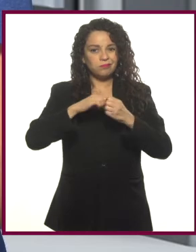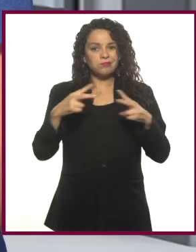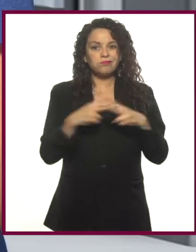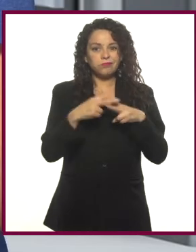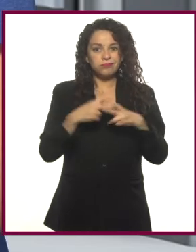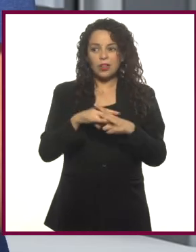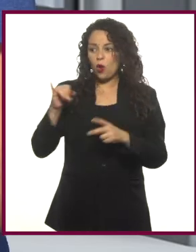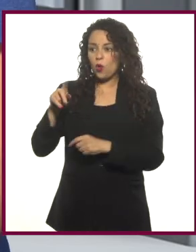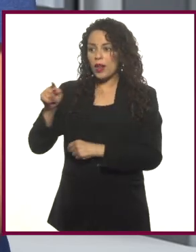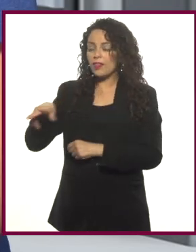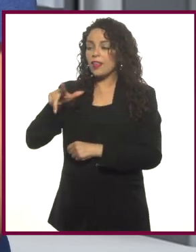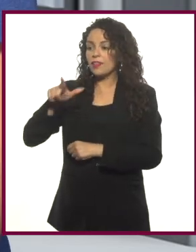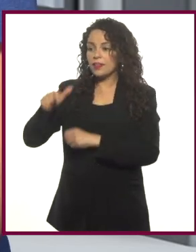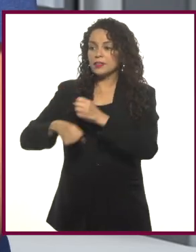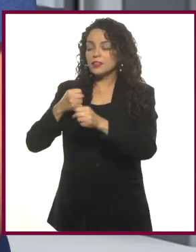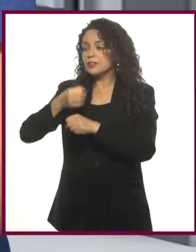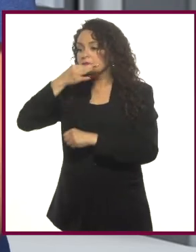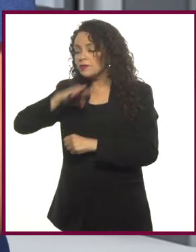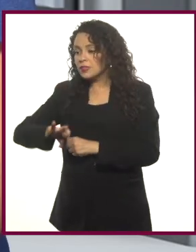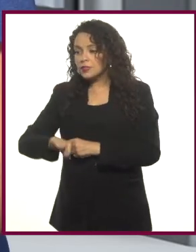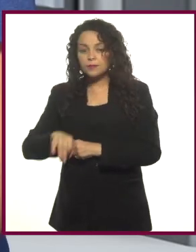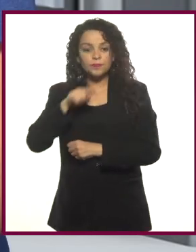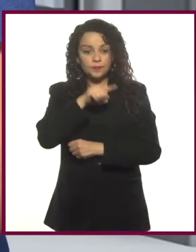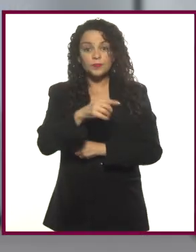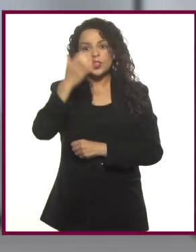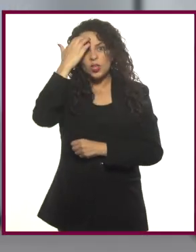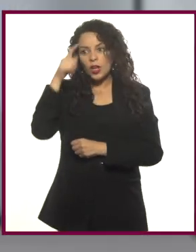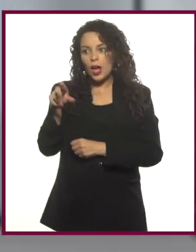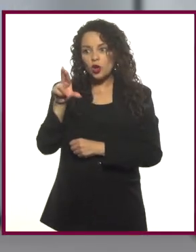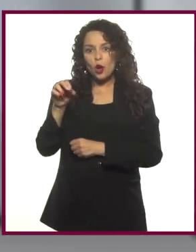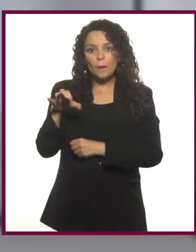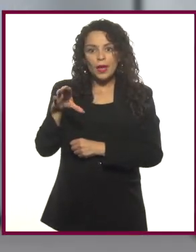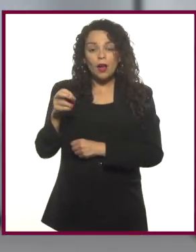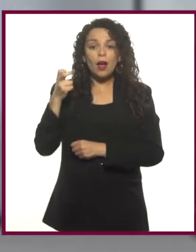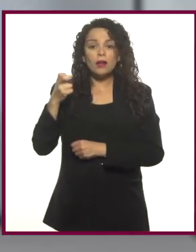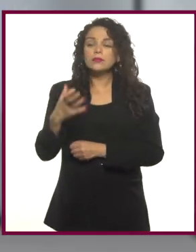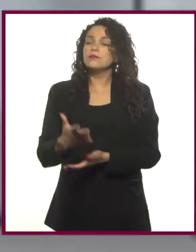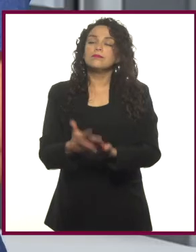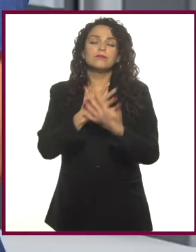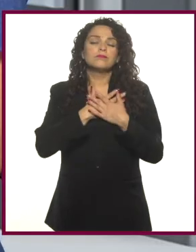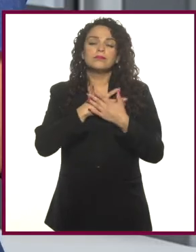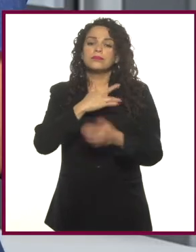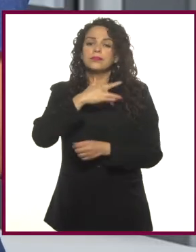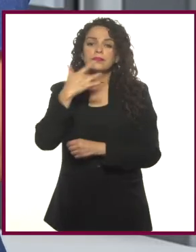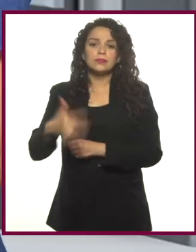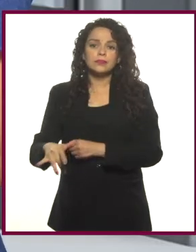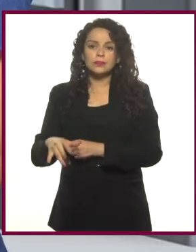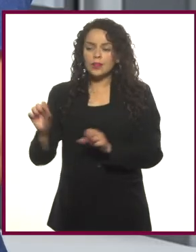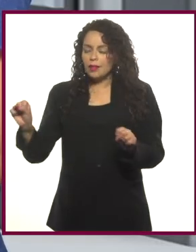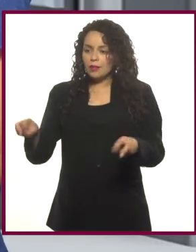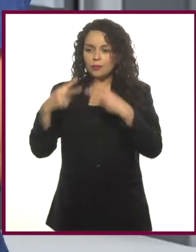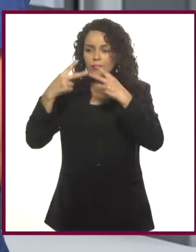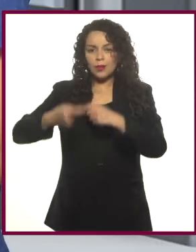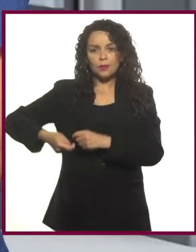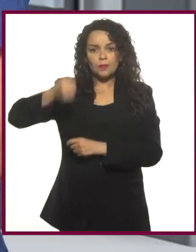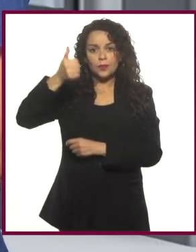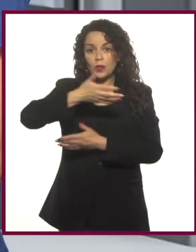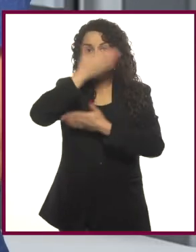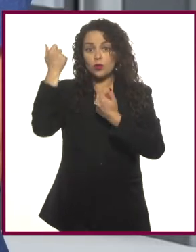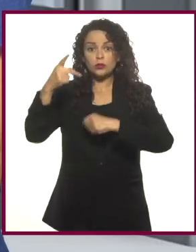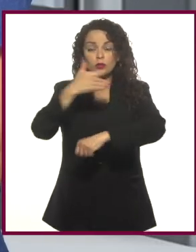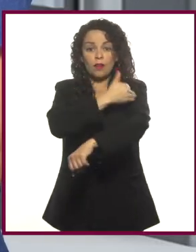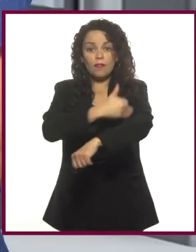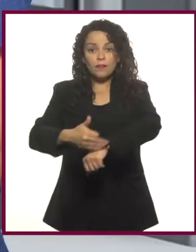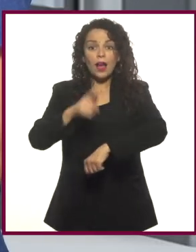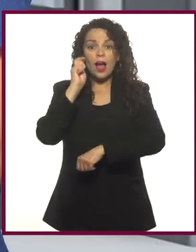entre sí. Julieta celebra la fiesta de sus 17 años de edad y en ella conoce a Romeo. Se enamoran a primera vista. En ese momento no